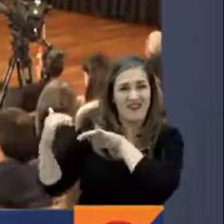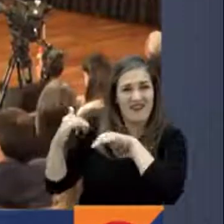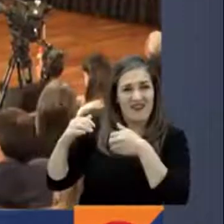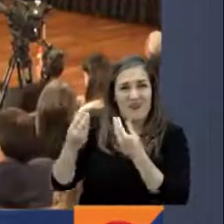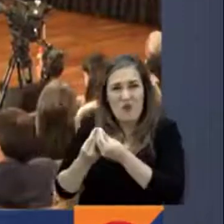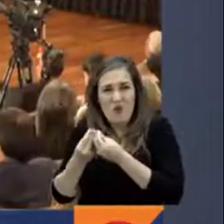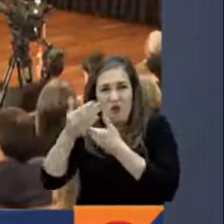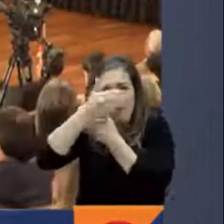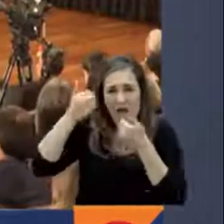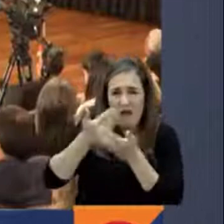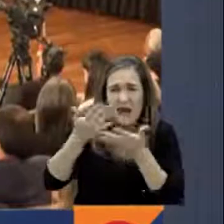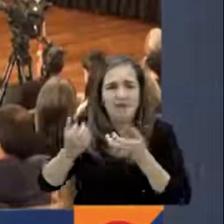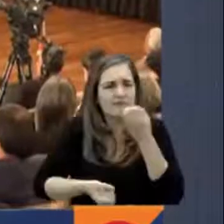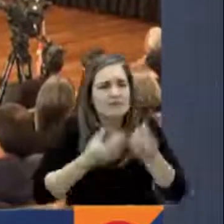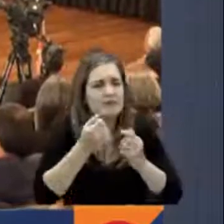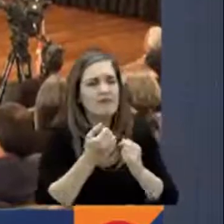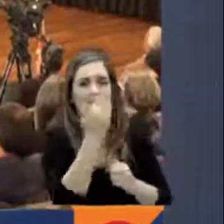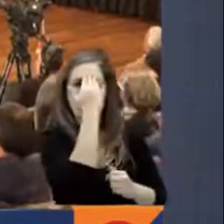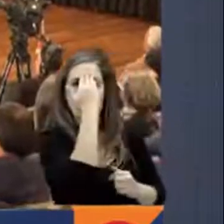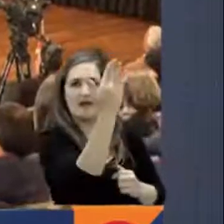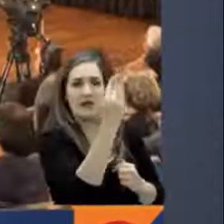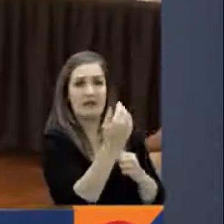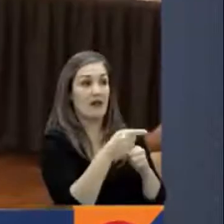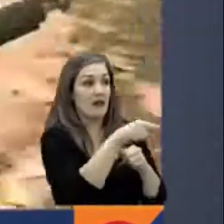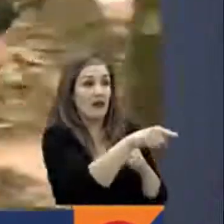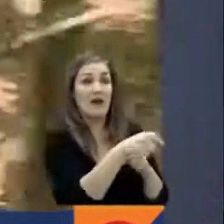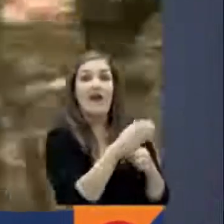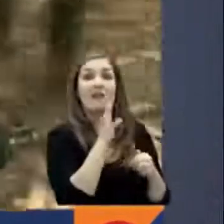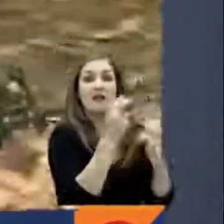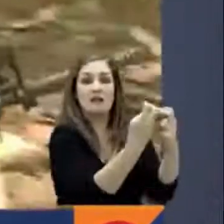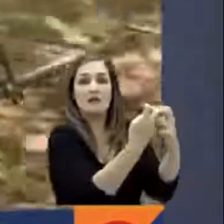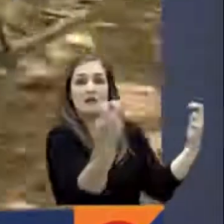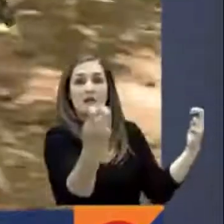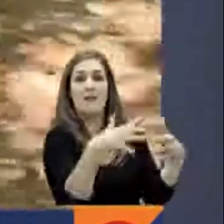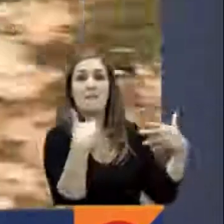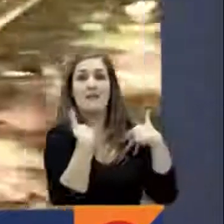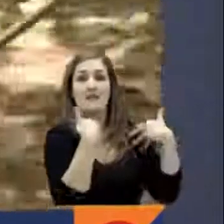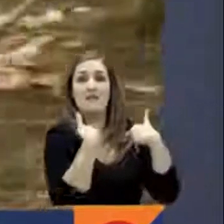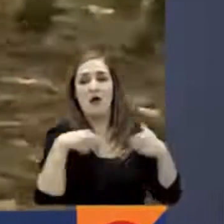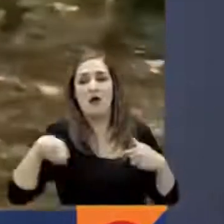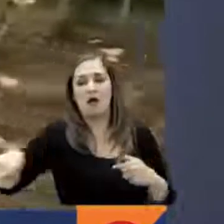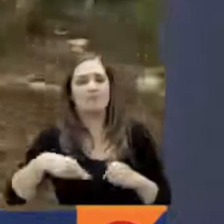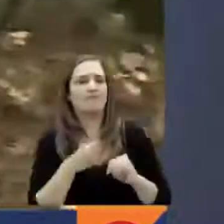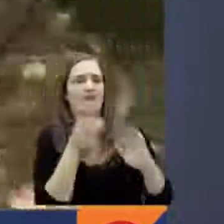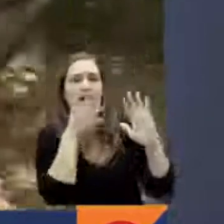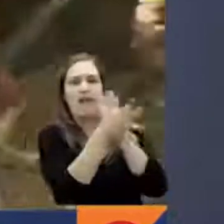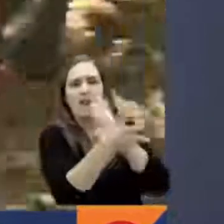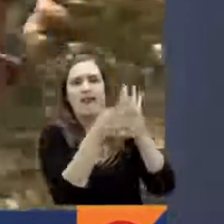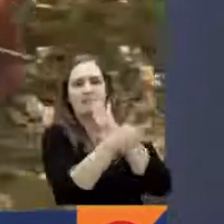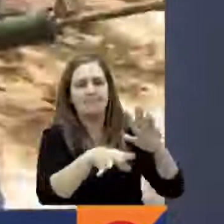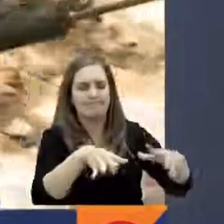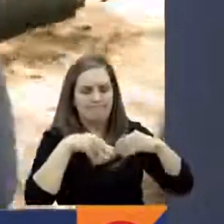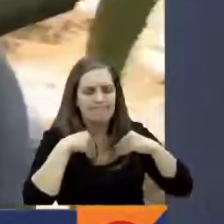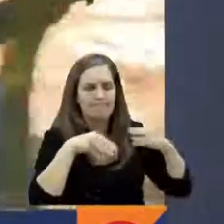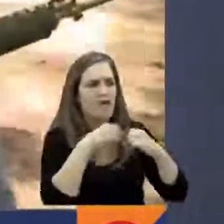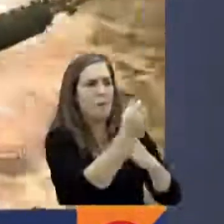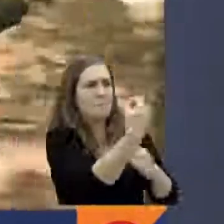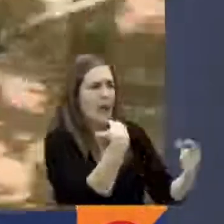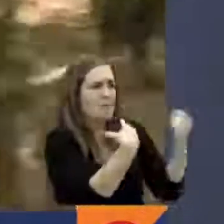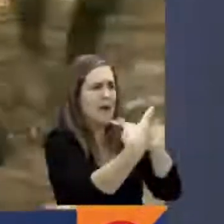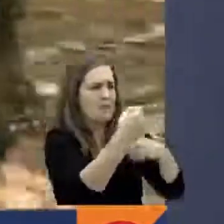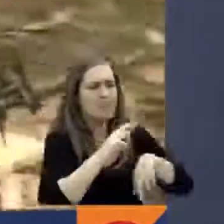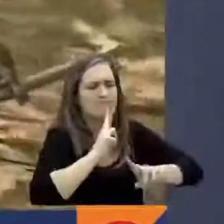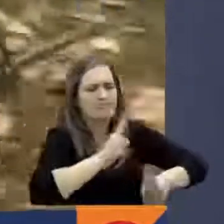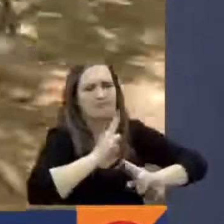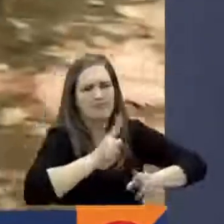hoy nuevamente están frente a frente víctimas y victimarios, en donde estos victimarios pues están respondiéndole las preguntas a muchos de los